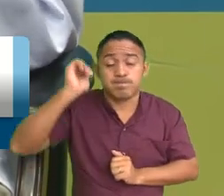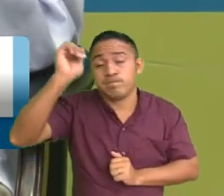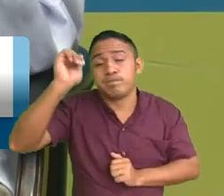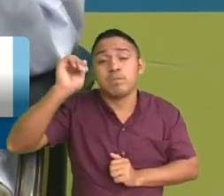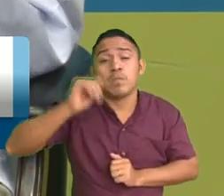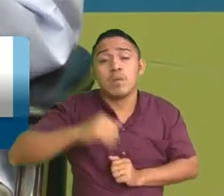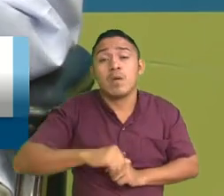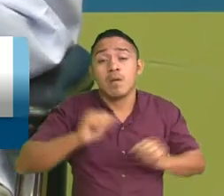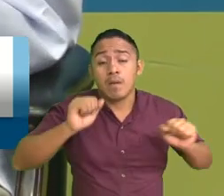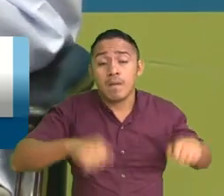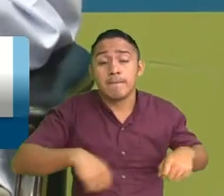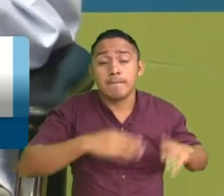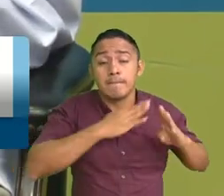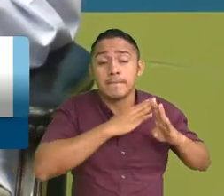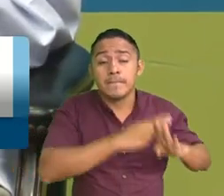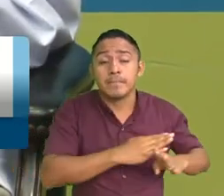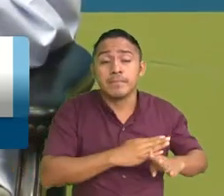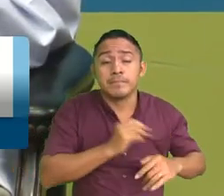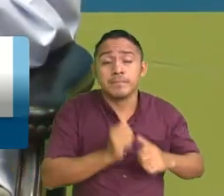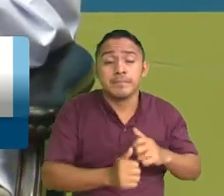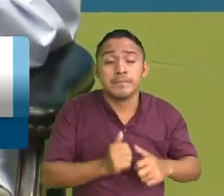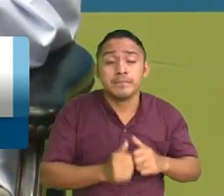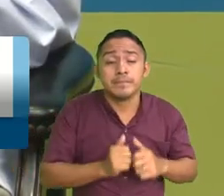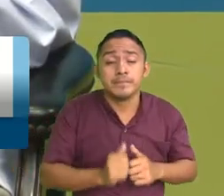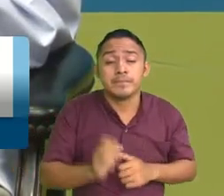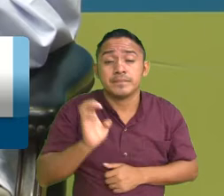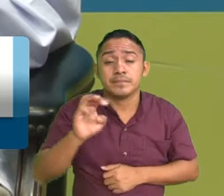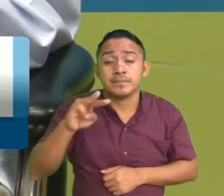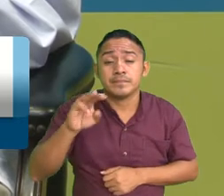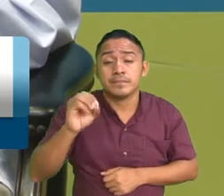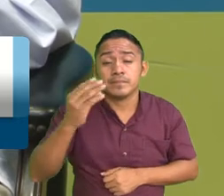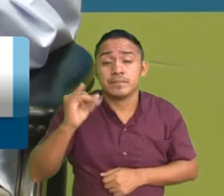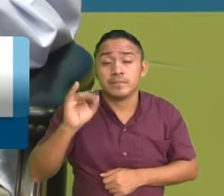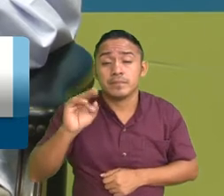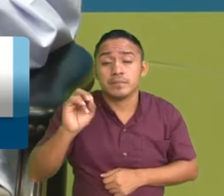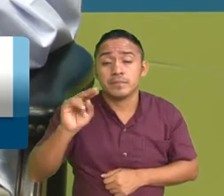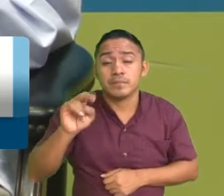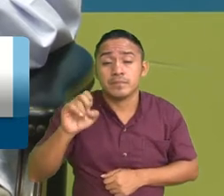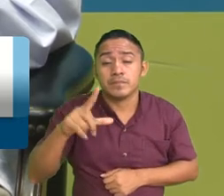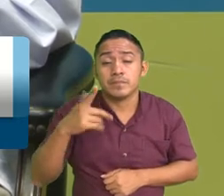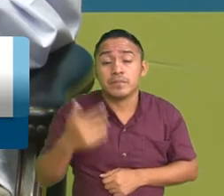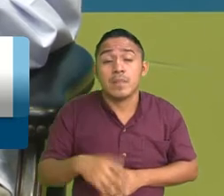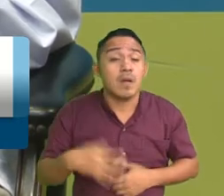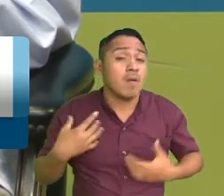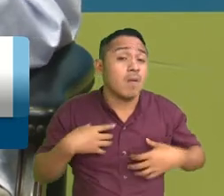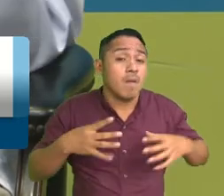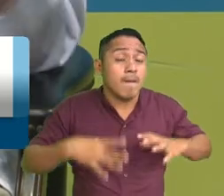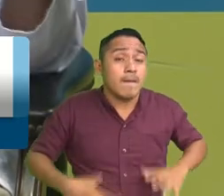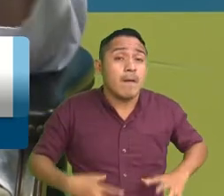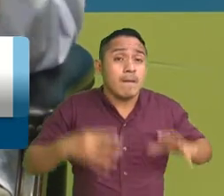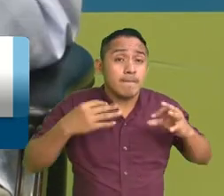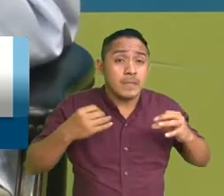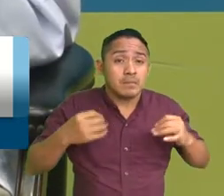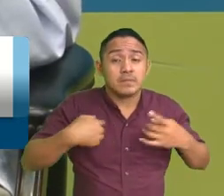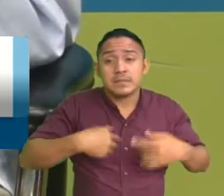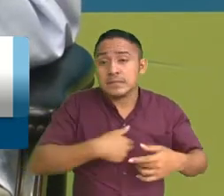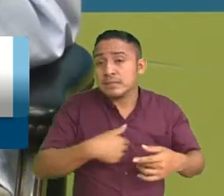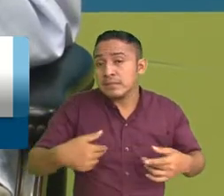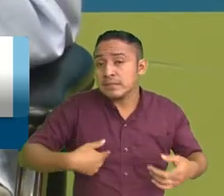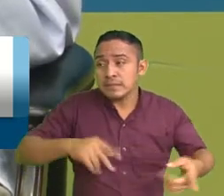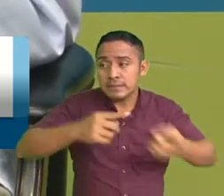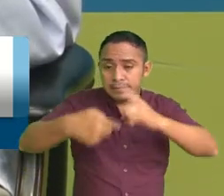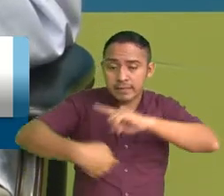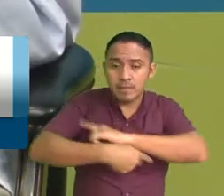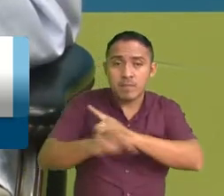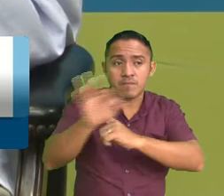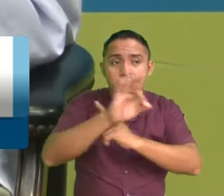que se puede evitar ese impacto en su crecimiento emocional, hormonal, tiene que ver mucho con que hagamos cambios en el estilo